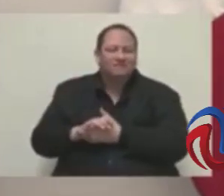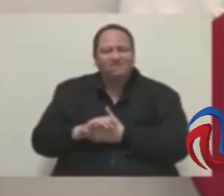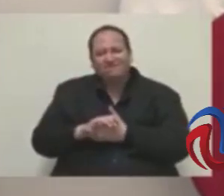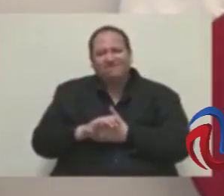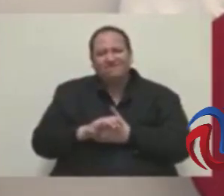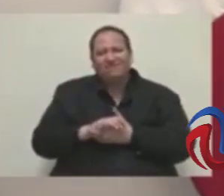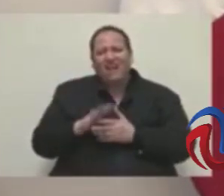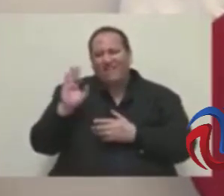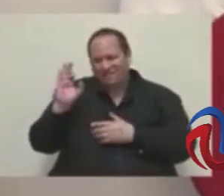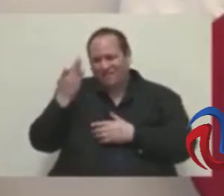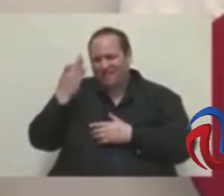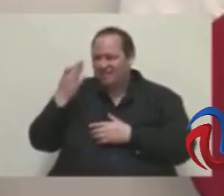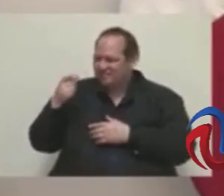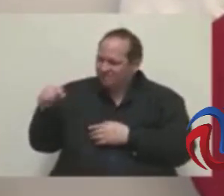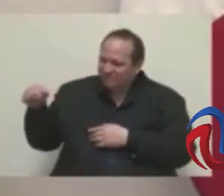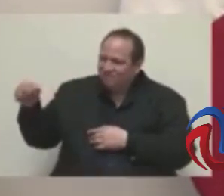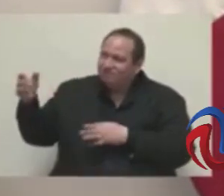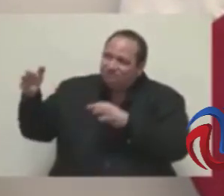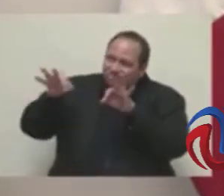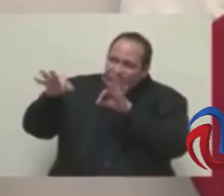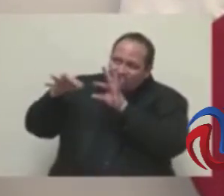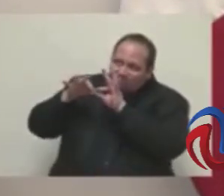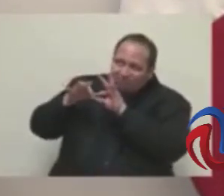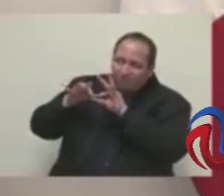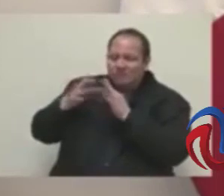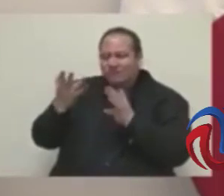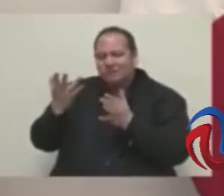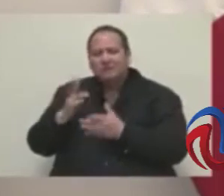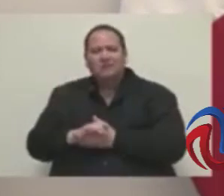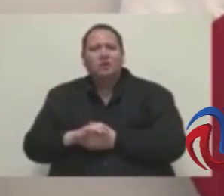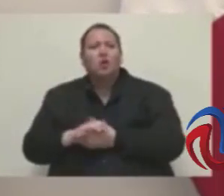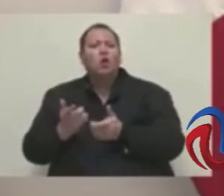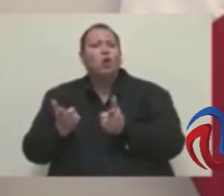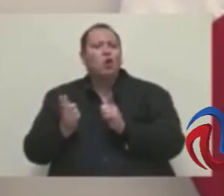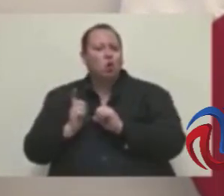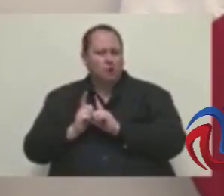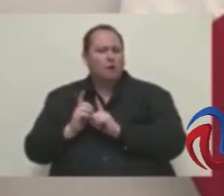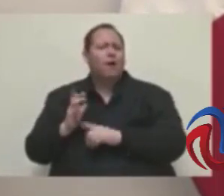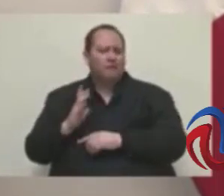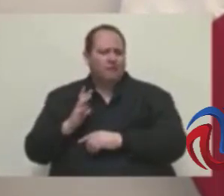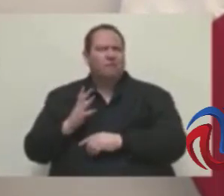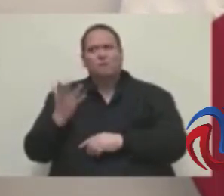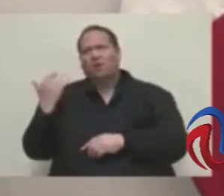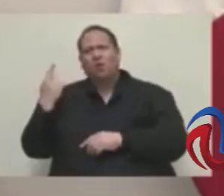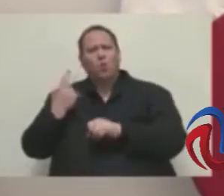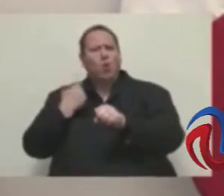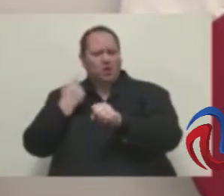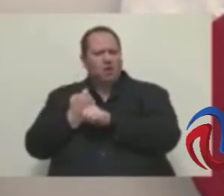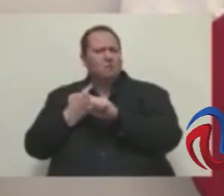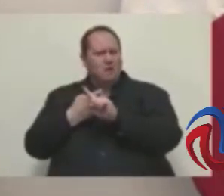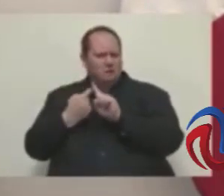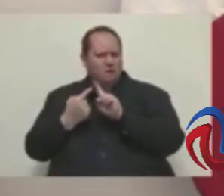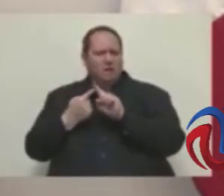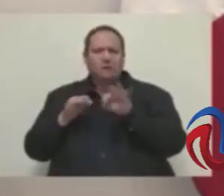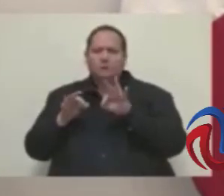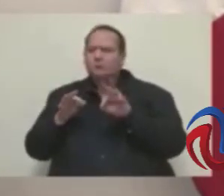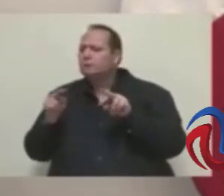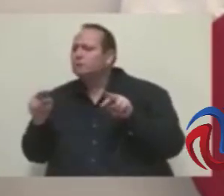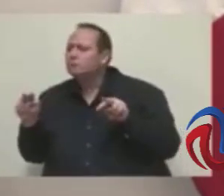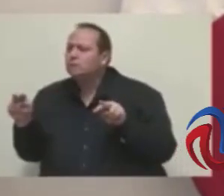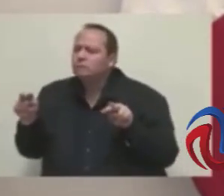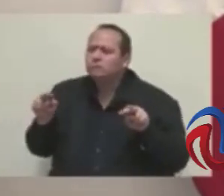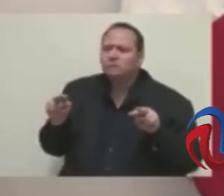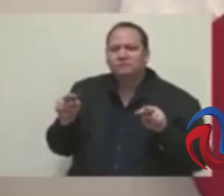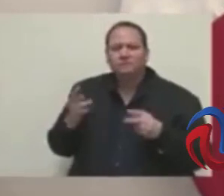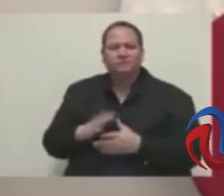Cos Federal hay un este grupo que tenemos ya desde hace más de un año y medio trabajando sí el